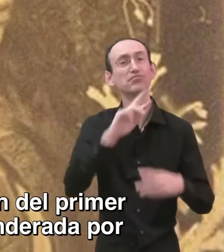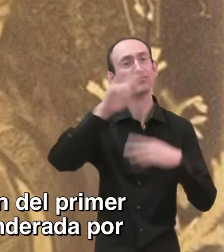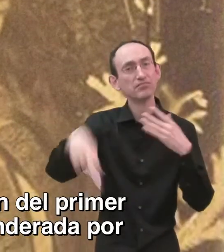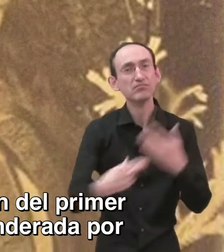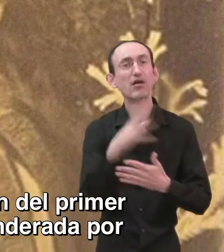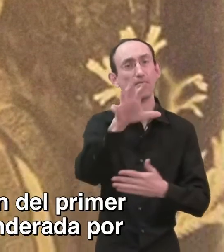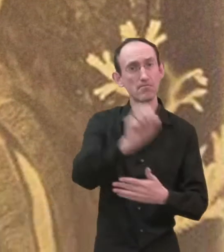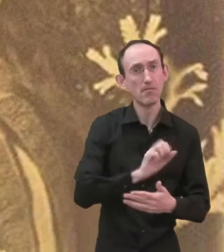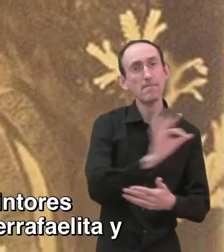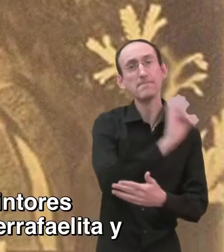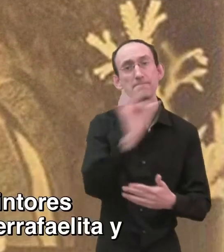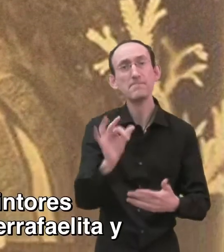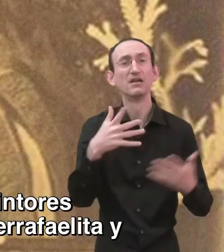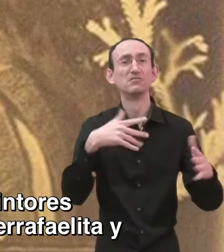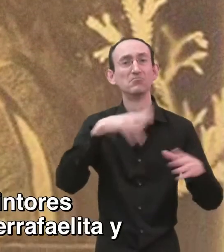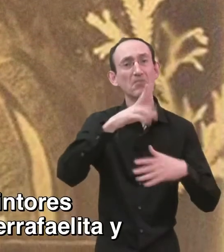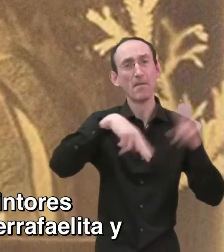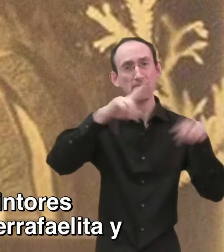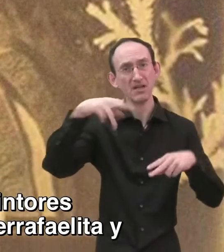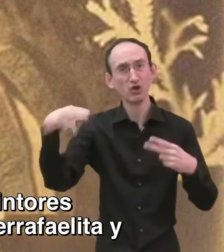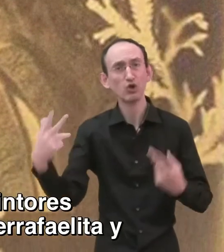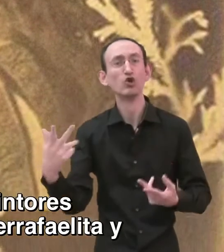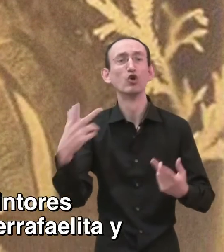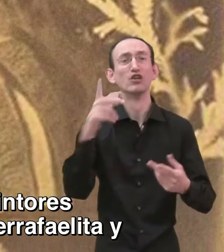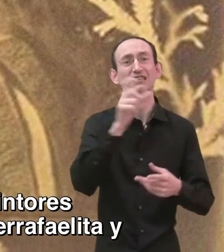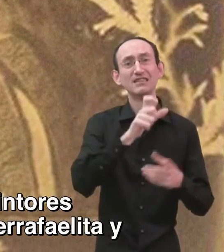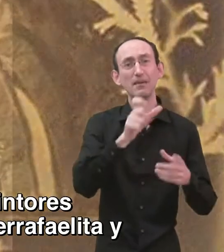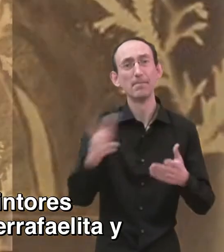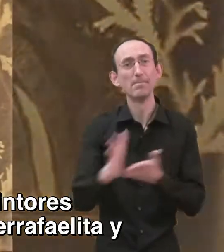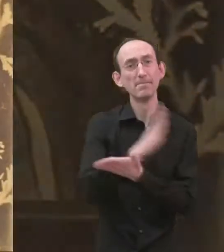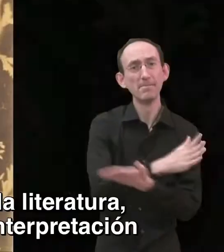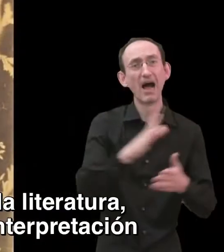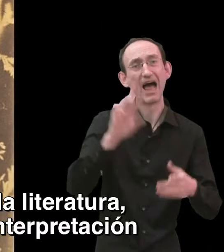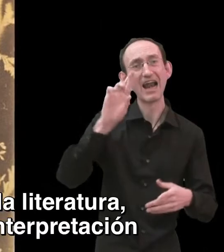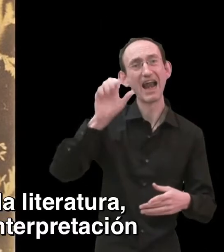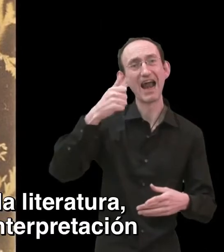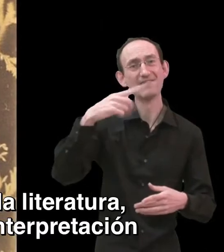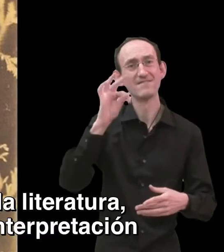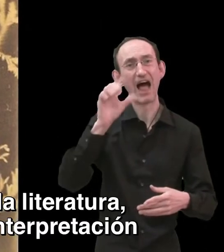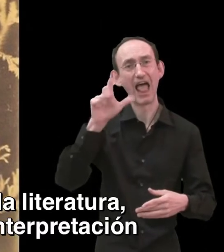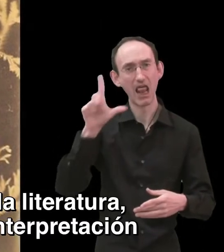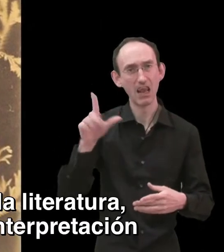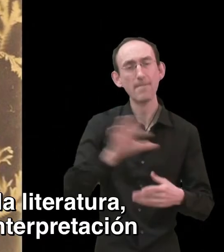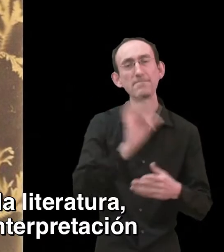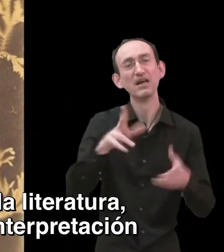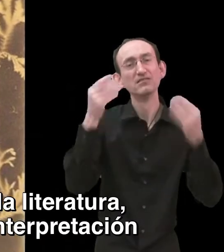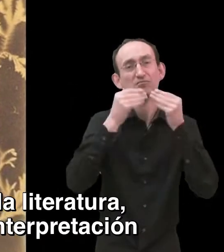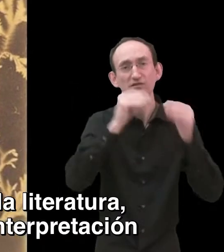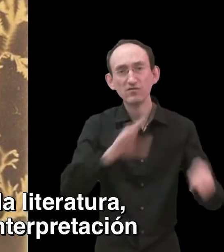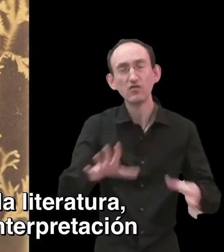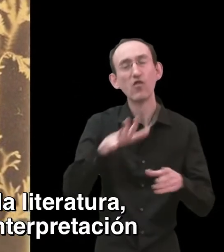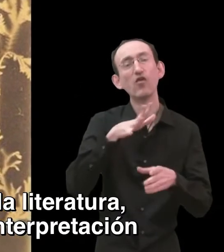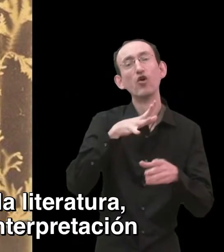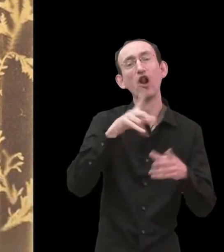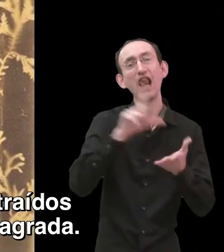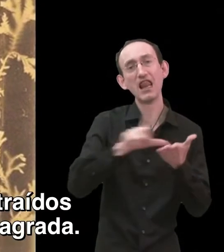primer renacimiento abanderada por los grandes pintores del movimiento prerrafaelita y el fuerte influjo de la literatura, de la Biblia y de